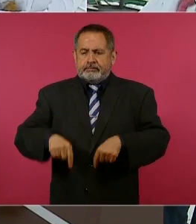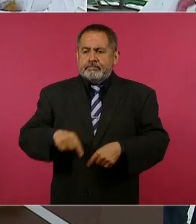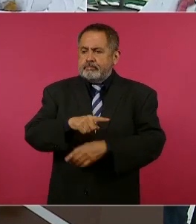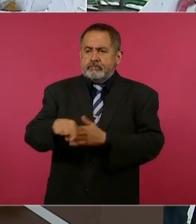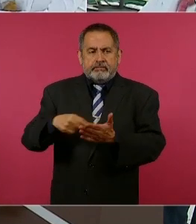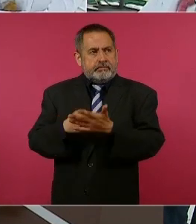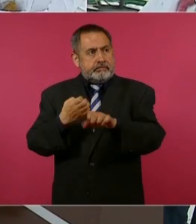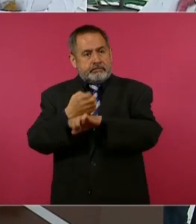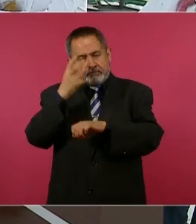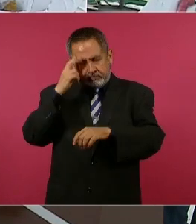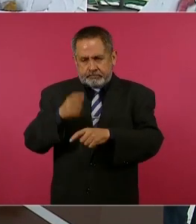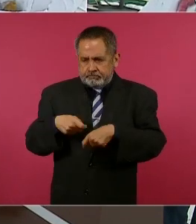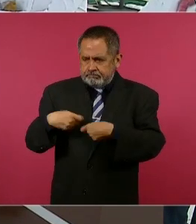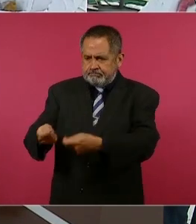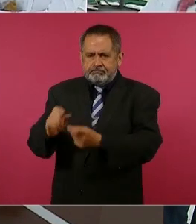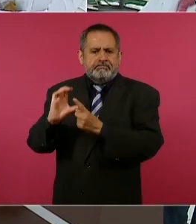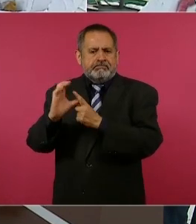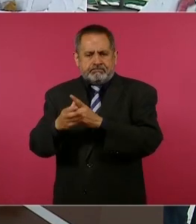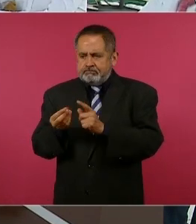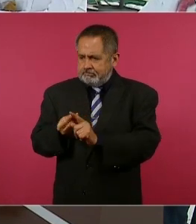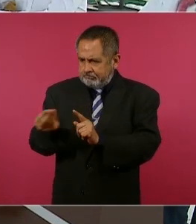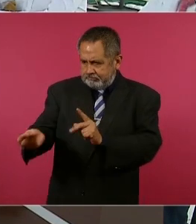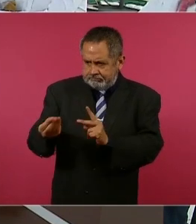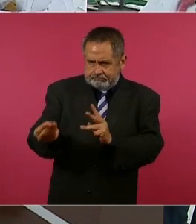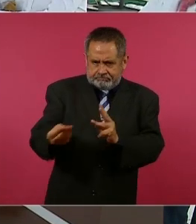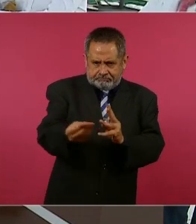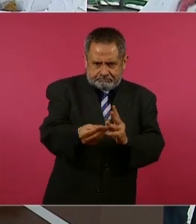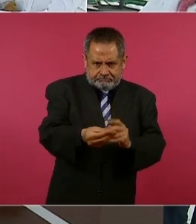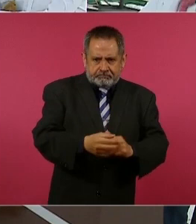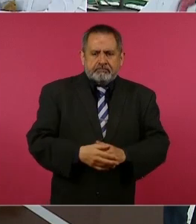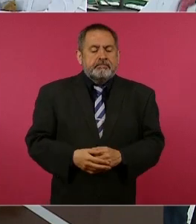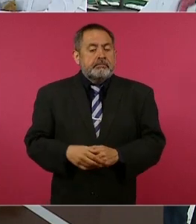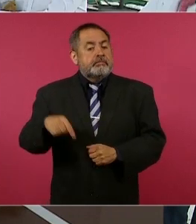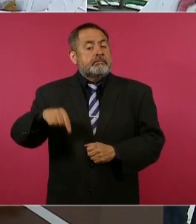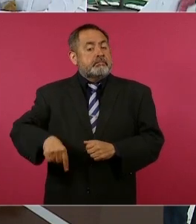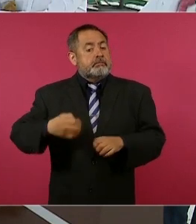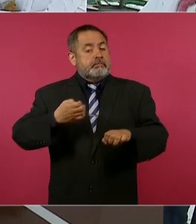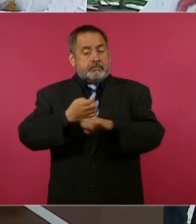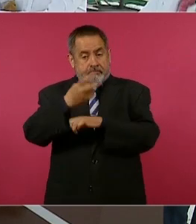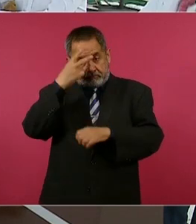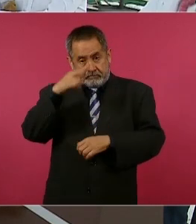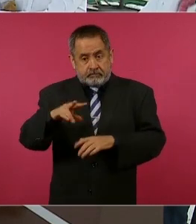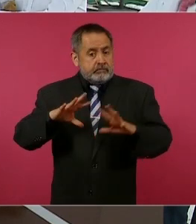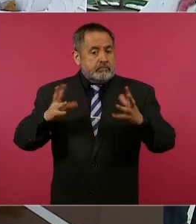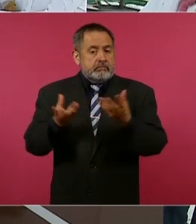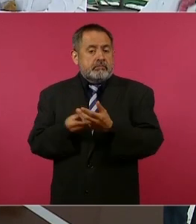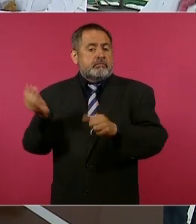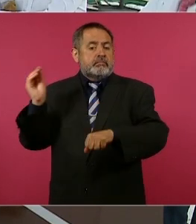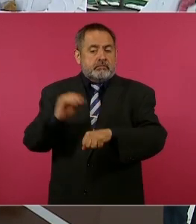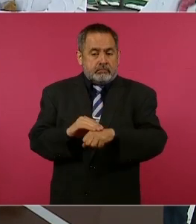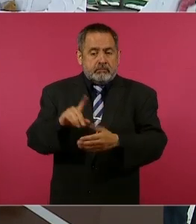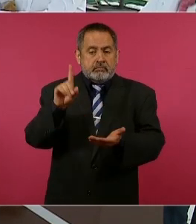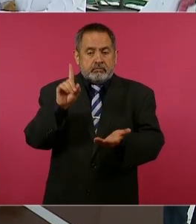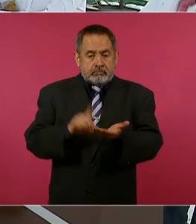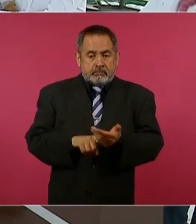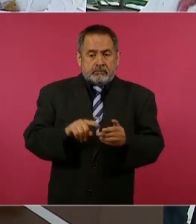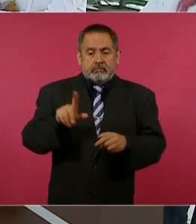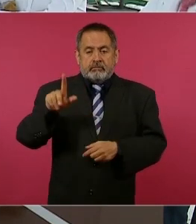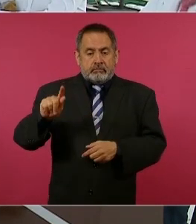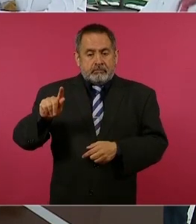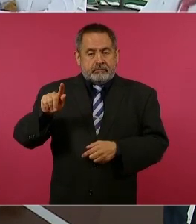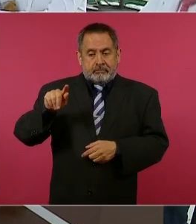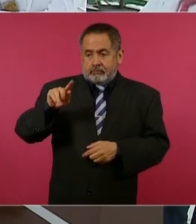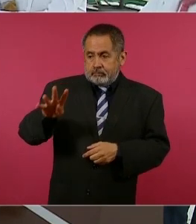entidad. Quiero informarle, señor presidente, que en el Estado de México se instalaron 1,074 comités de salud